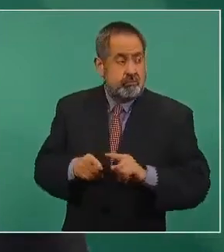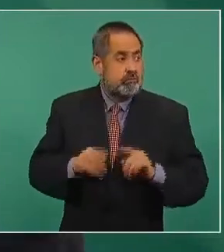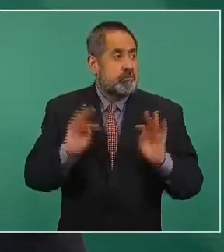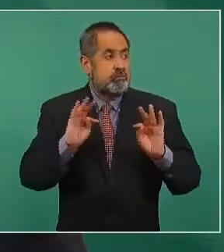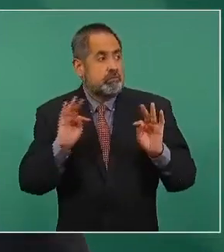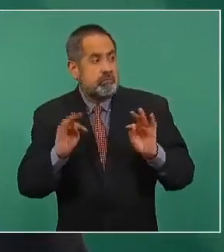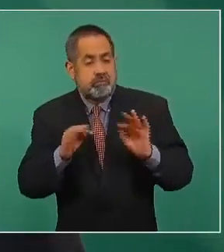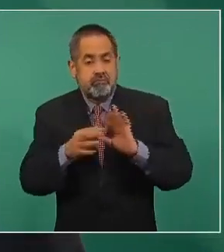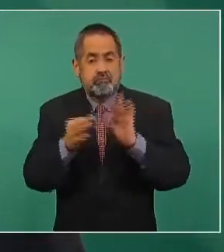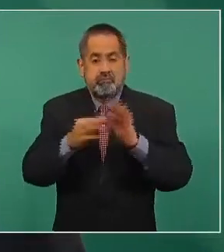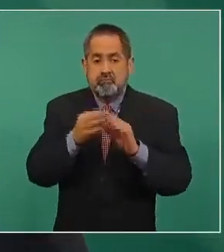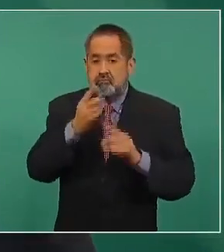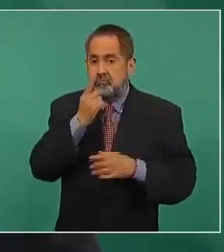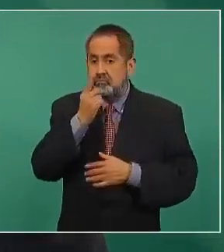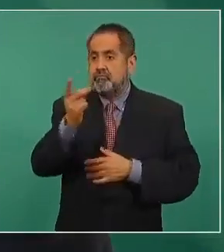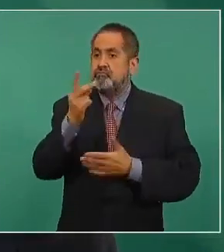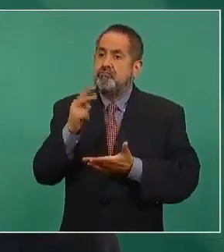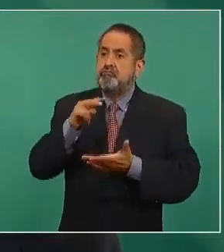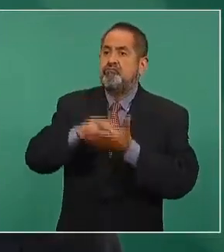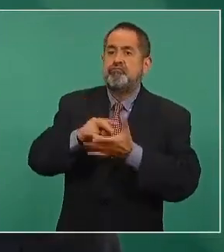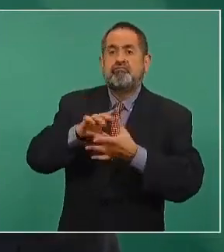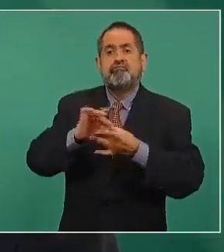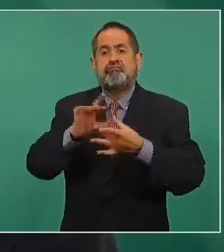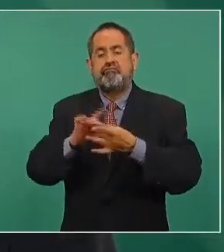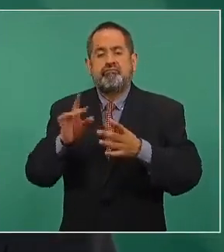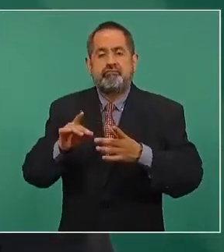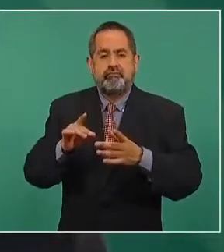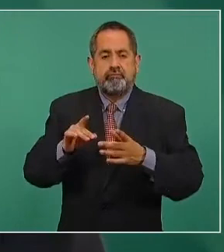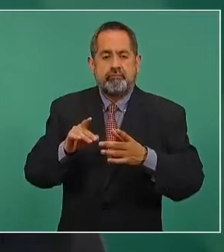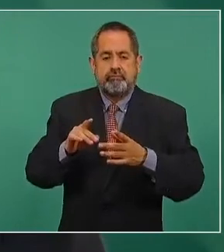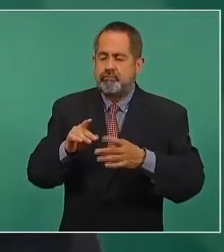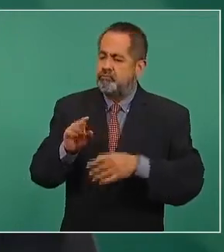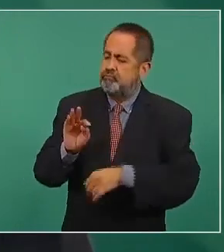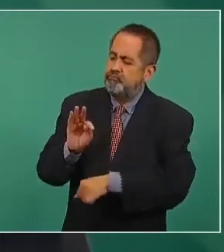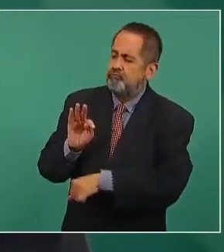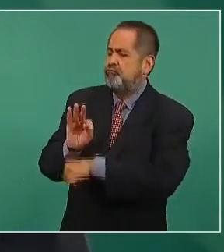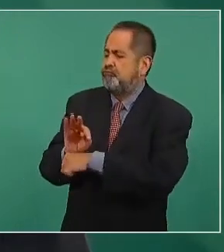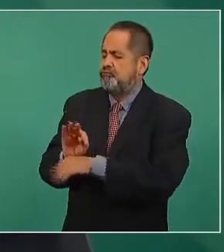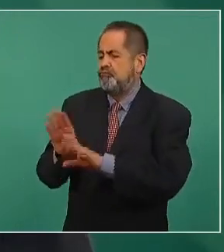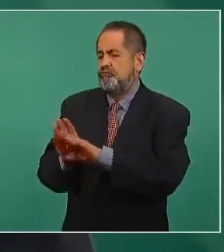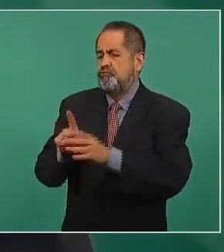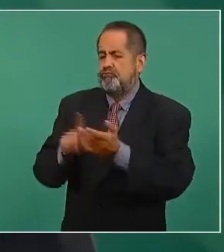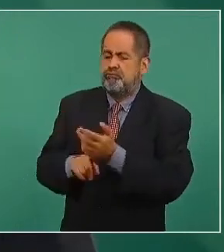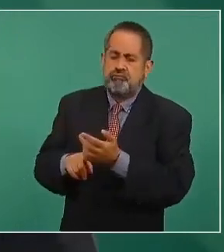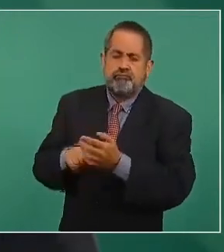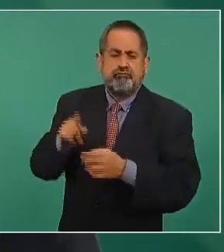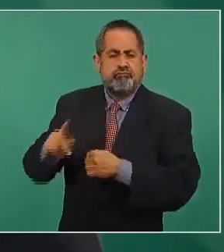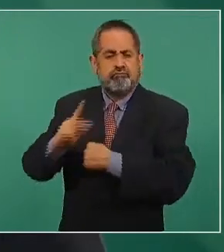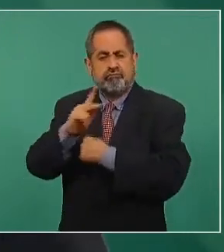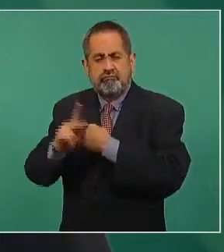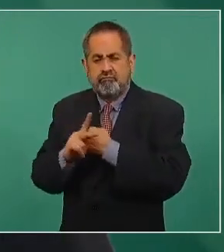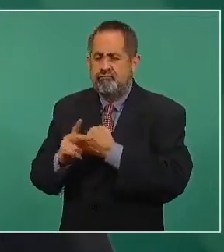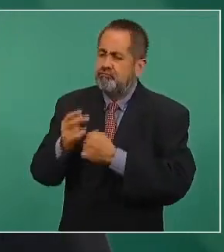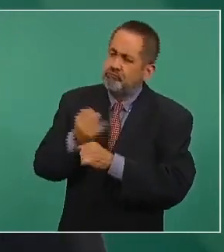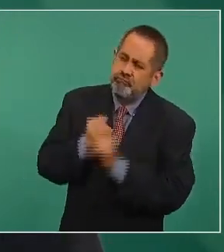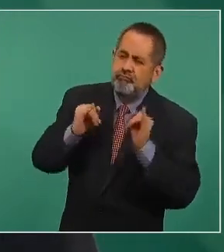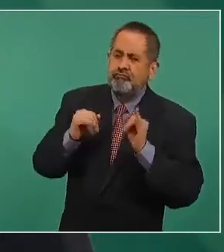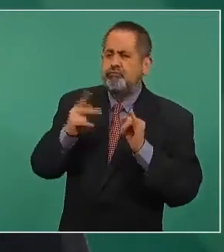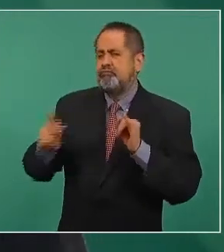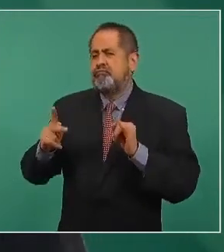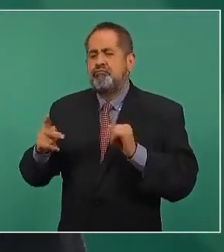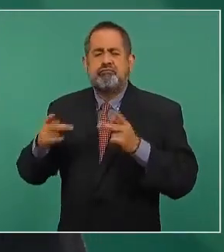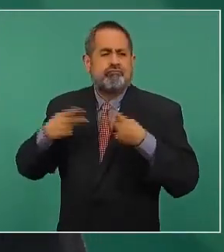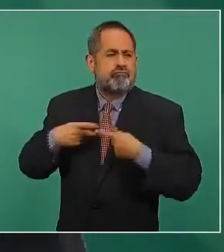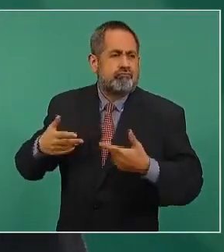pues el hecho de que yo me pronuncie a favor de la independencia de ese pueblo y de la dignidad de ese pueblo,